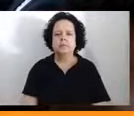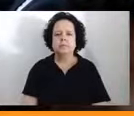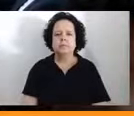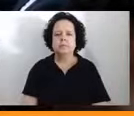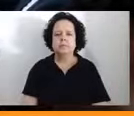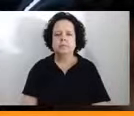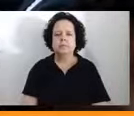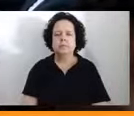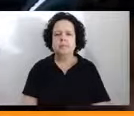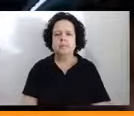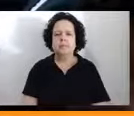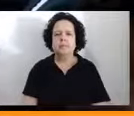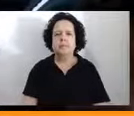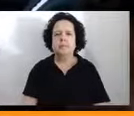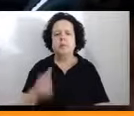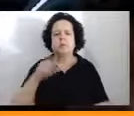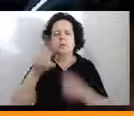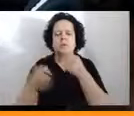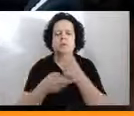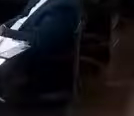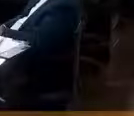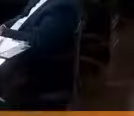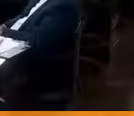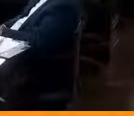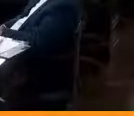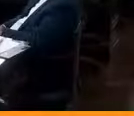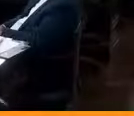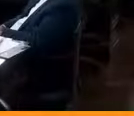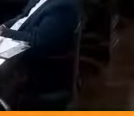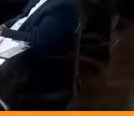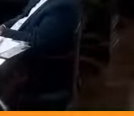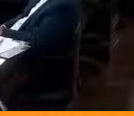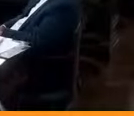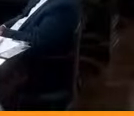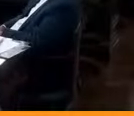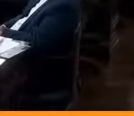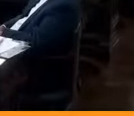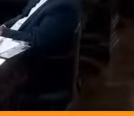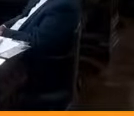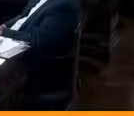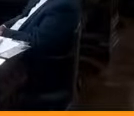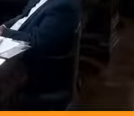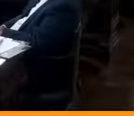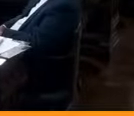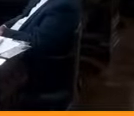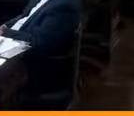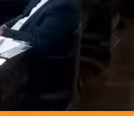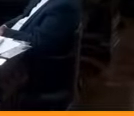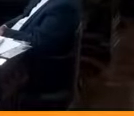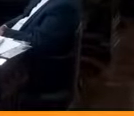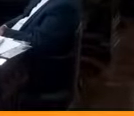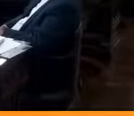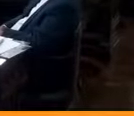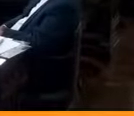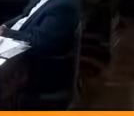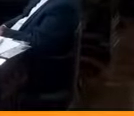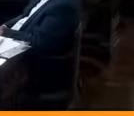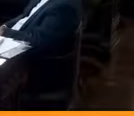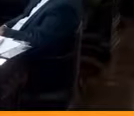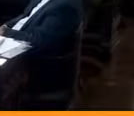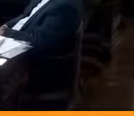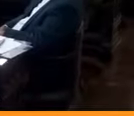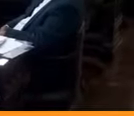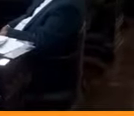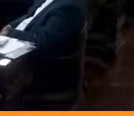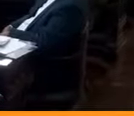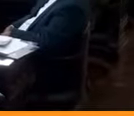señor alcalde señores regidores señor yo funcionario buenas tardes en que nos hemos convertido